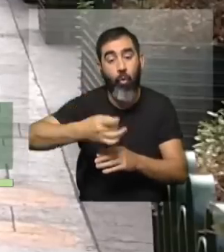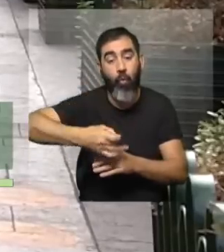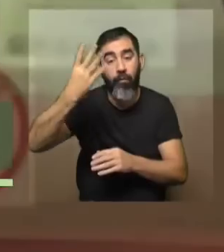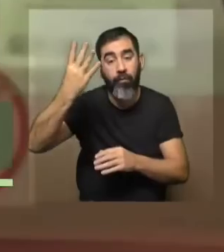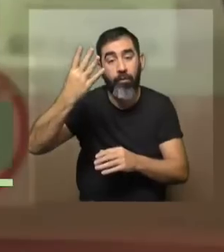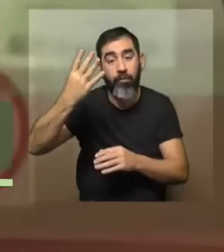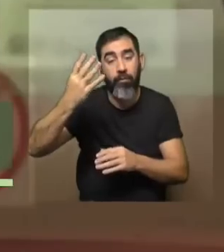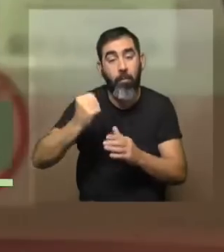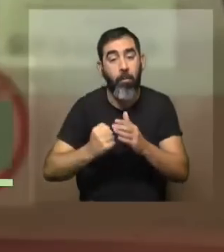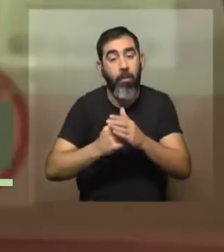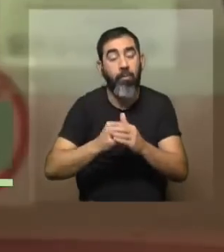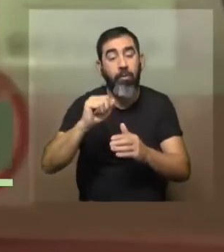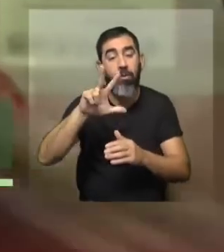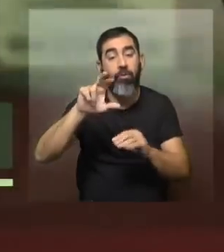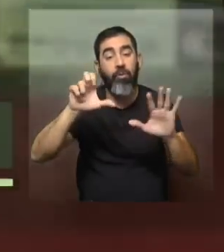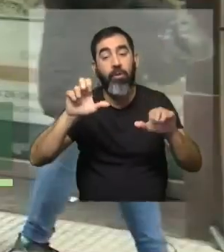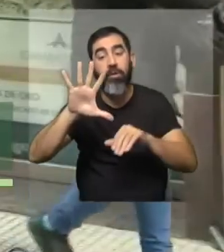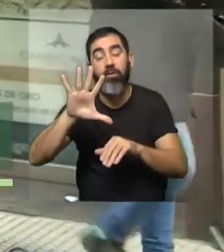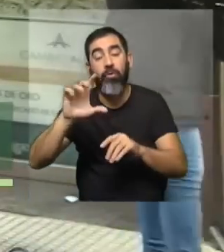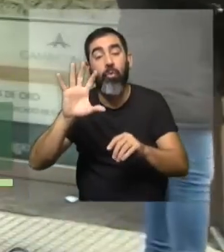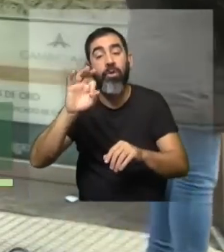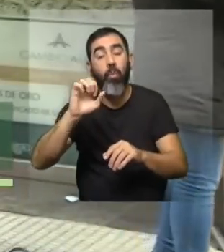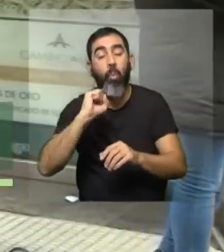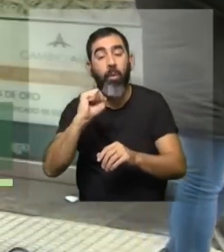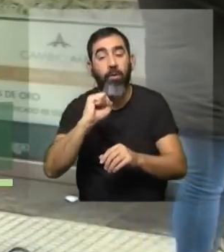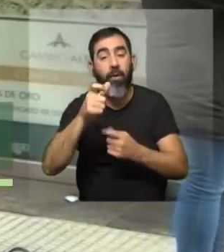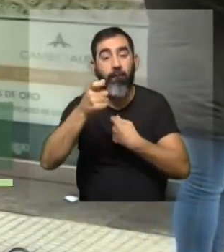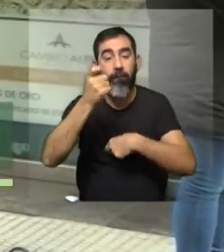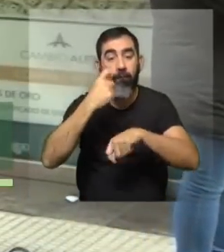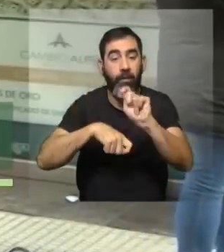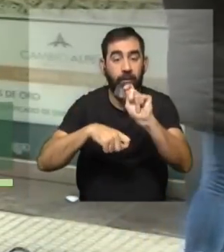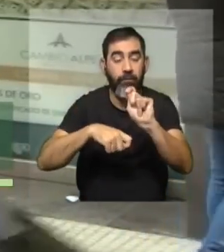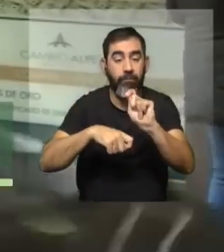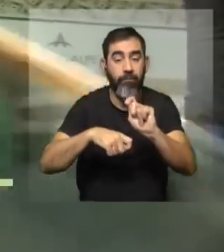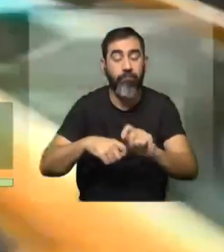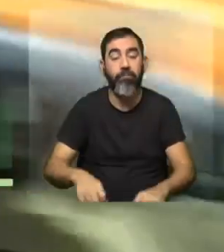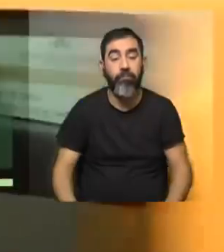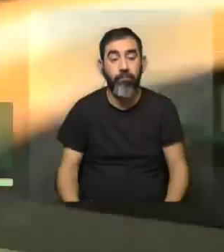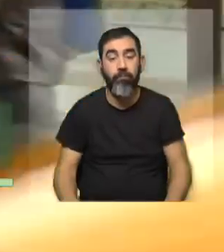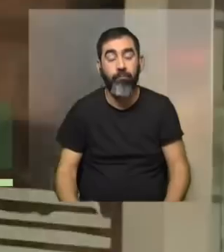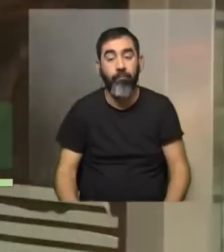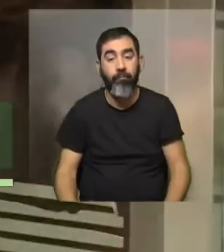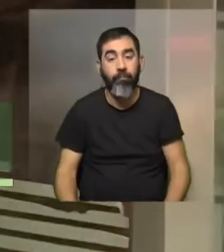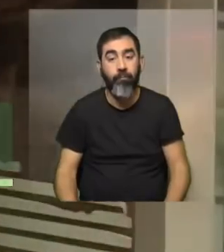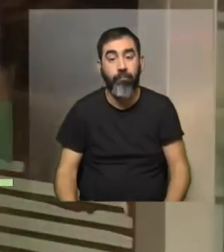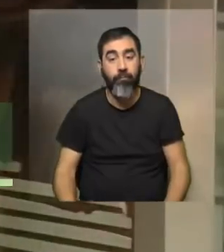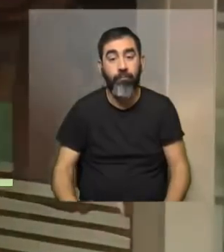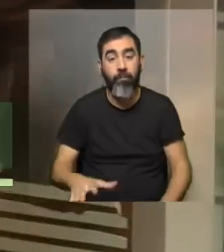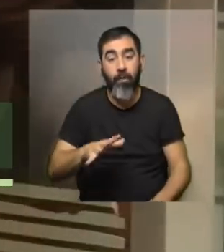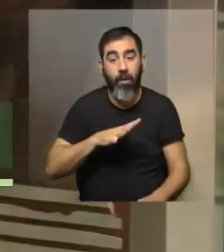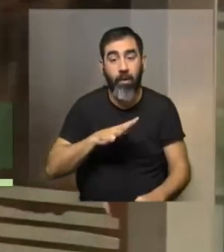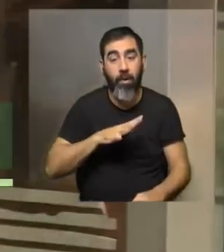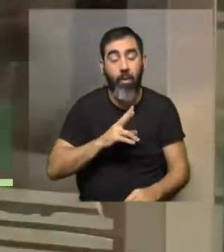a un nuevo máximo de 365 con 50 pesos para la venta al público en el Estatal banco nación donde las operaciones